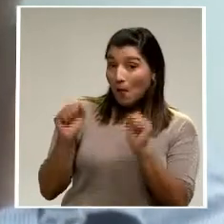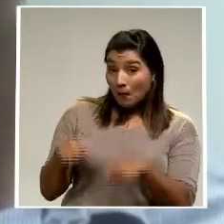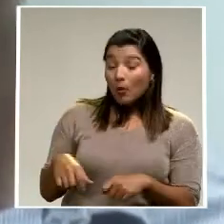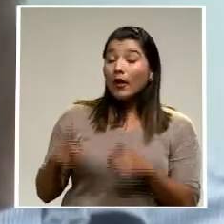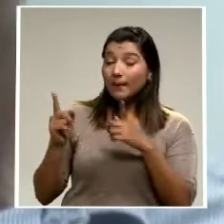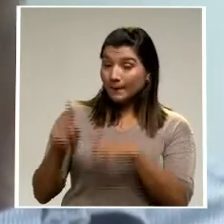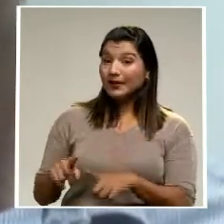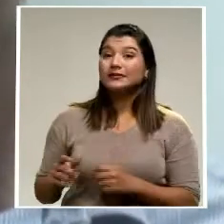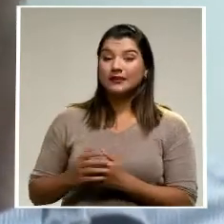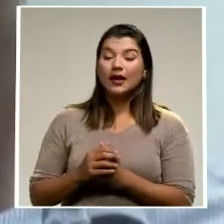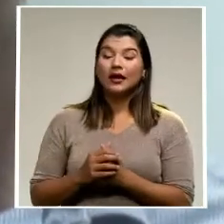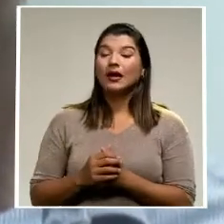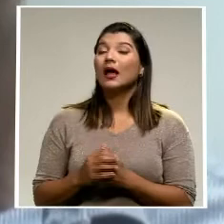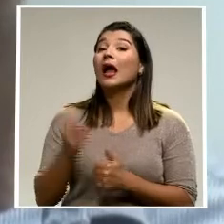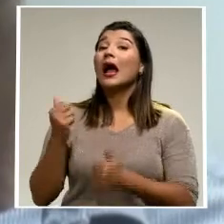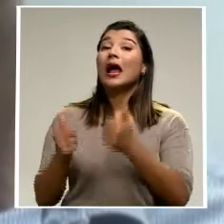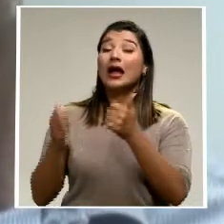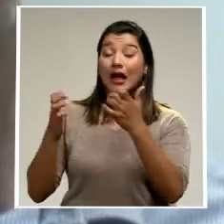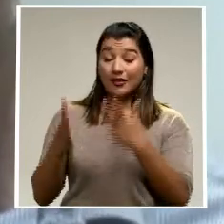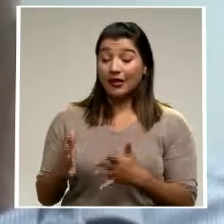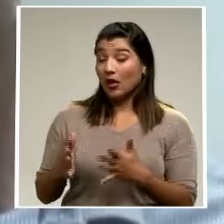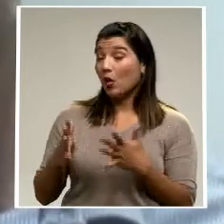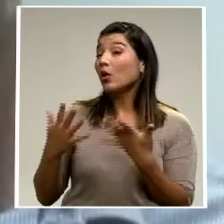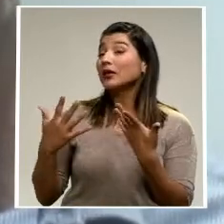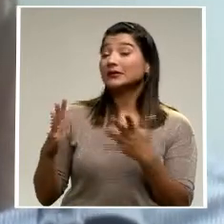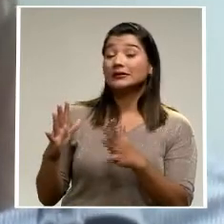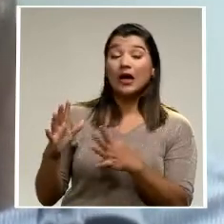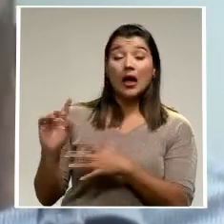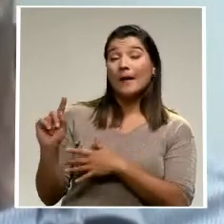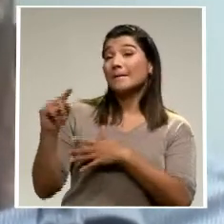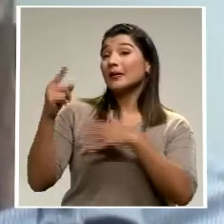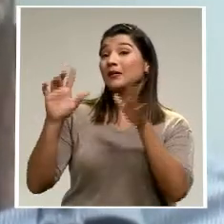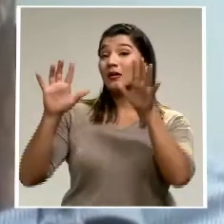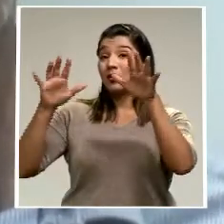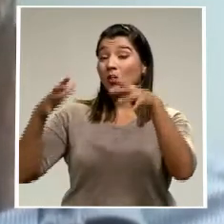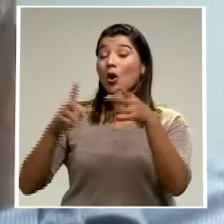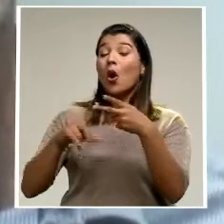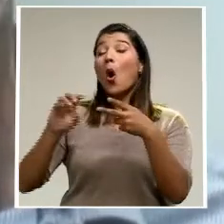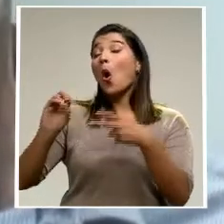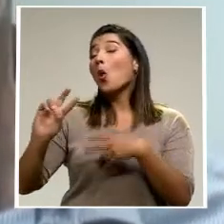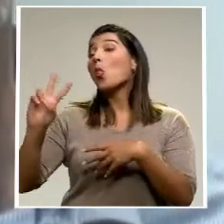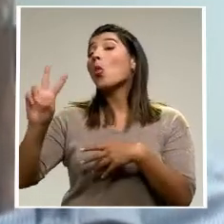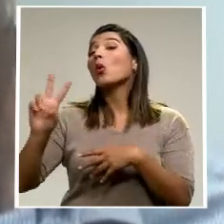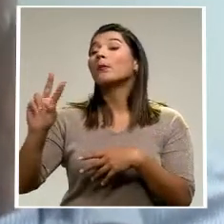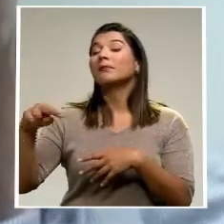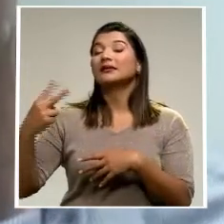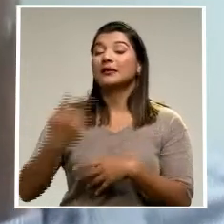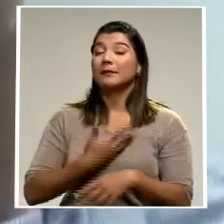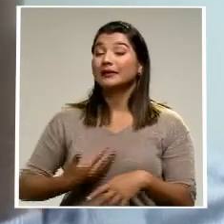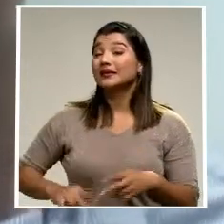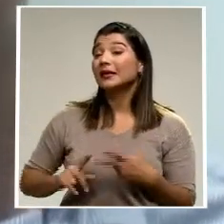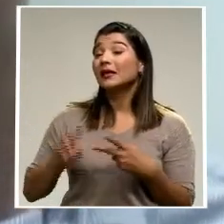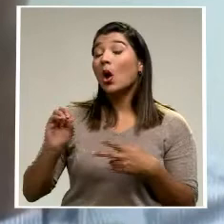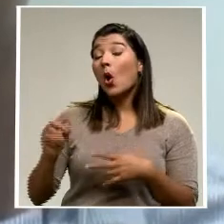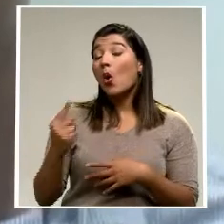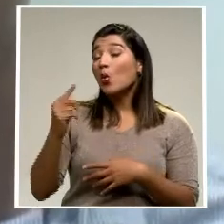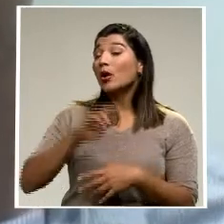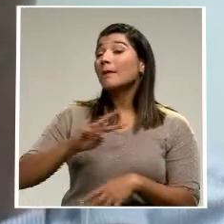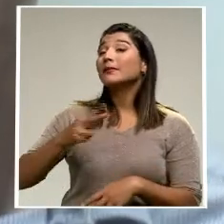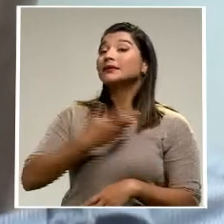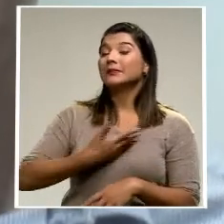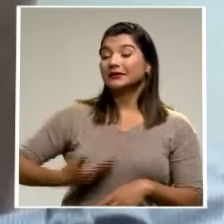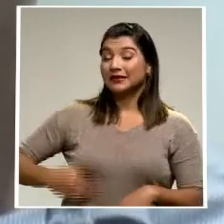precisamente candidaturas ya sea de primer nivel o un par de vicepresidencias o una vicepresidencia fuerte en ese